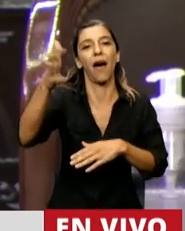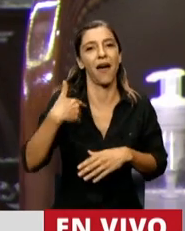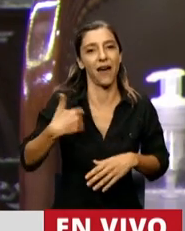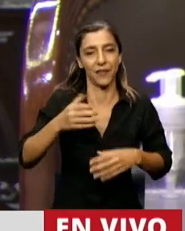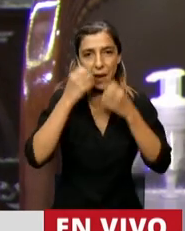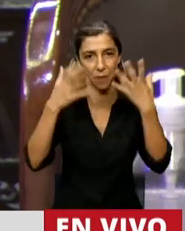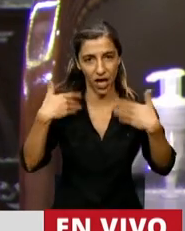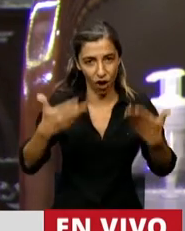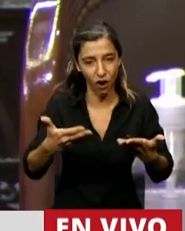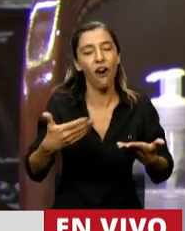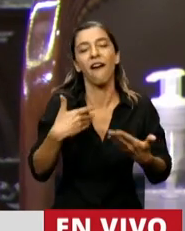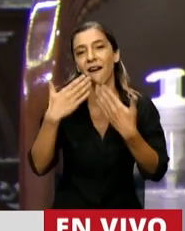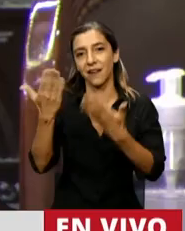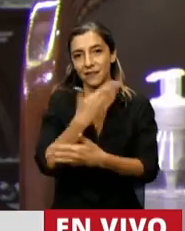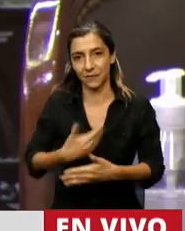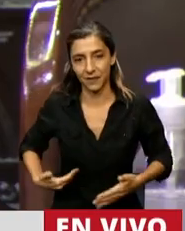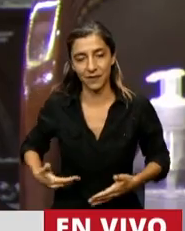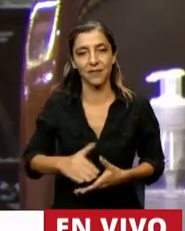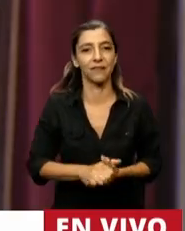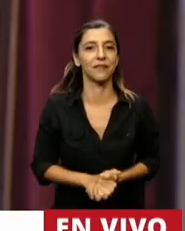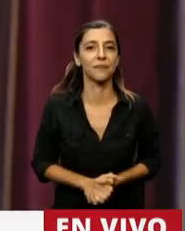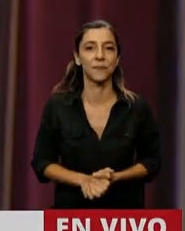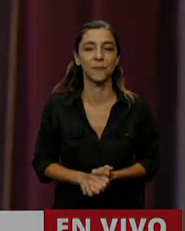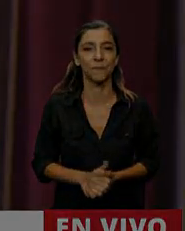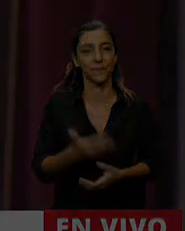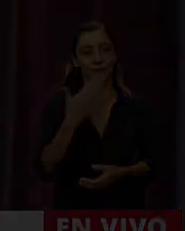señor presidente. Gracias, un gran día de esperanza, Chile. Como es hoy. Muchas gracias. Tiene la...